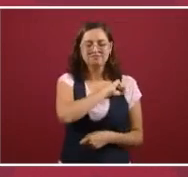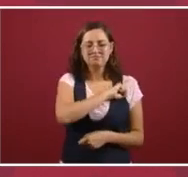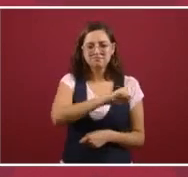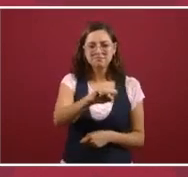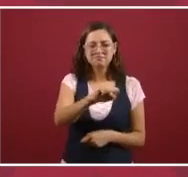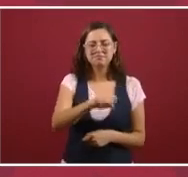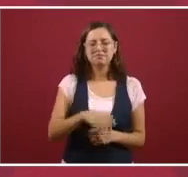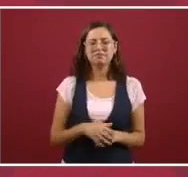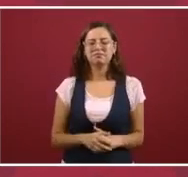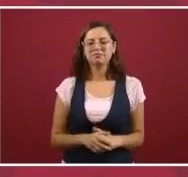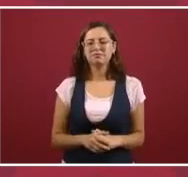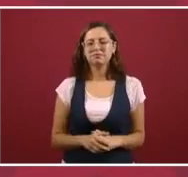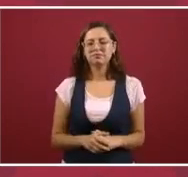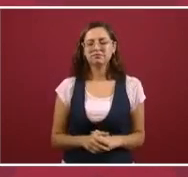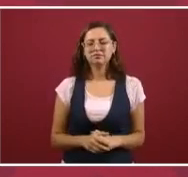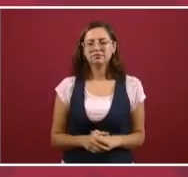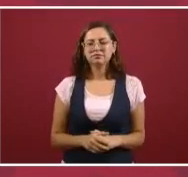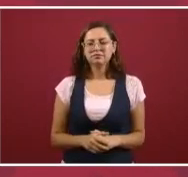No